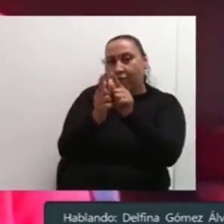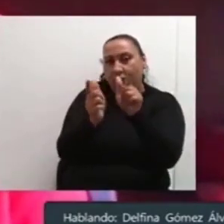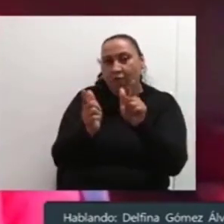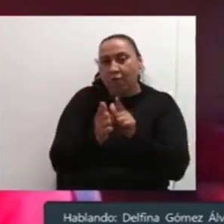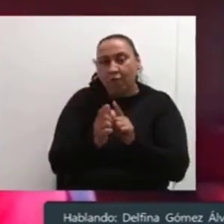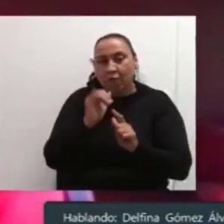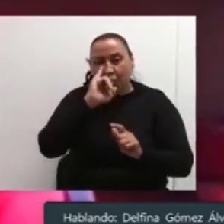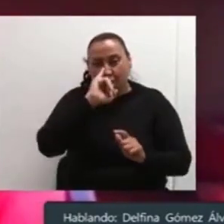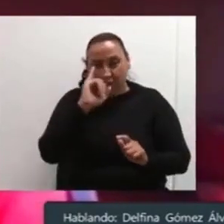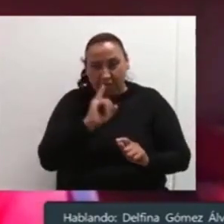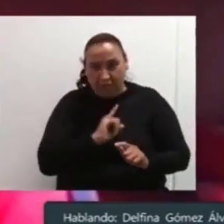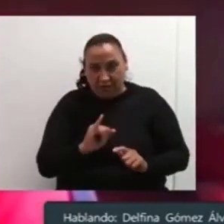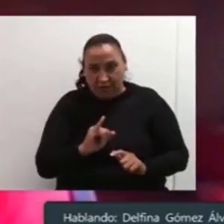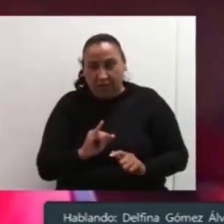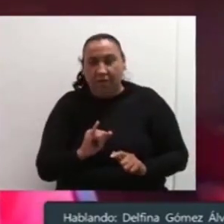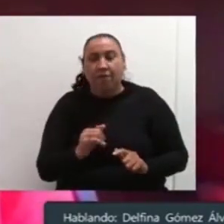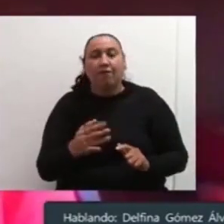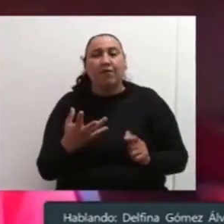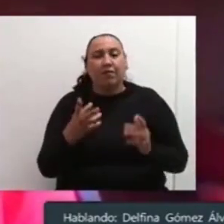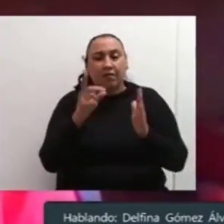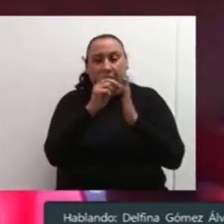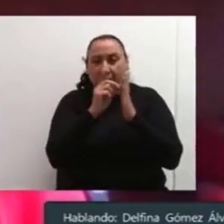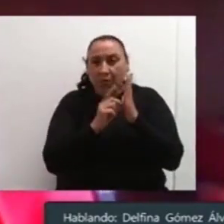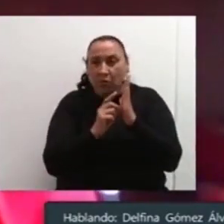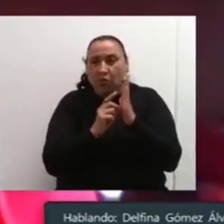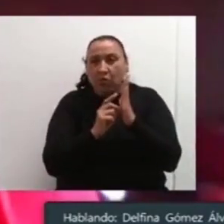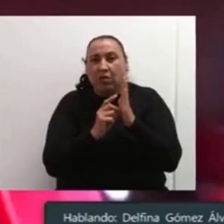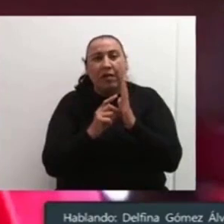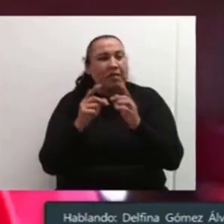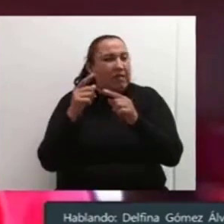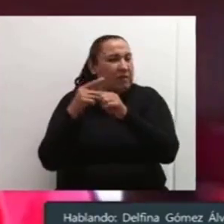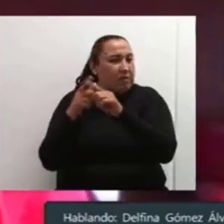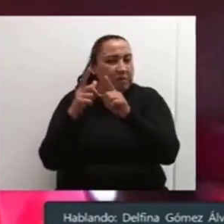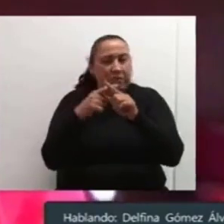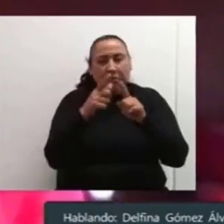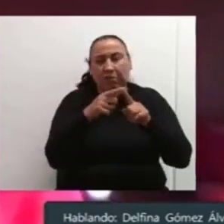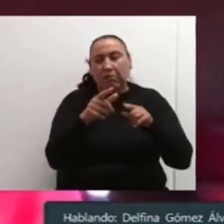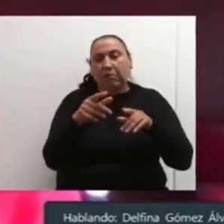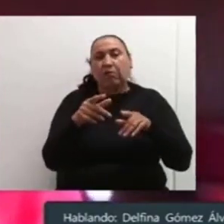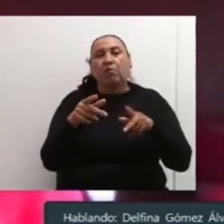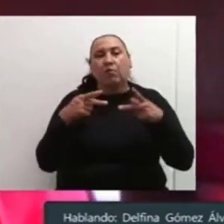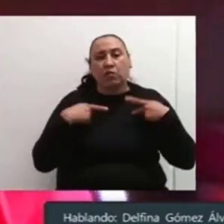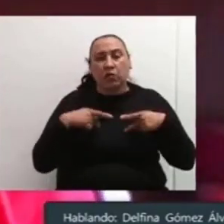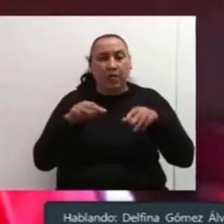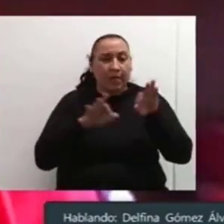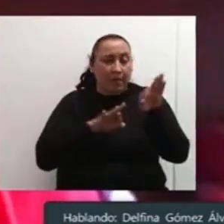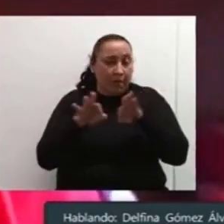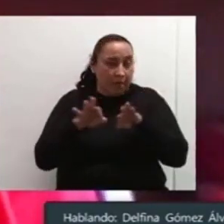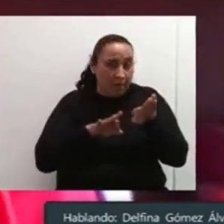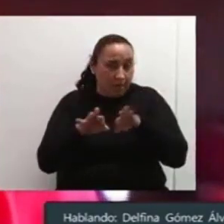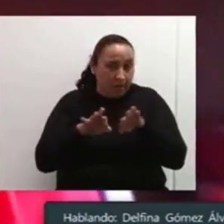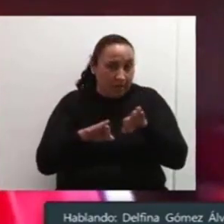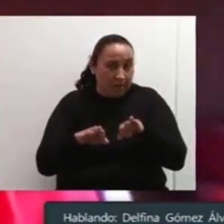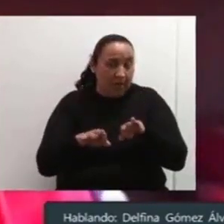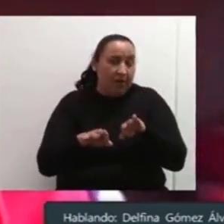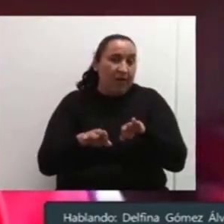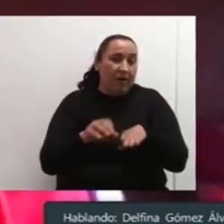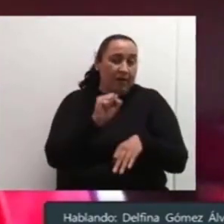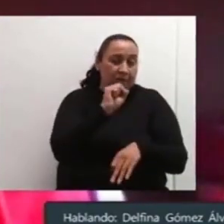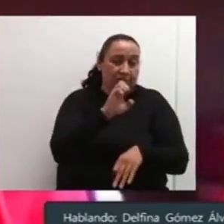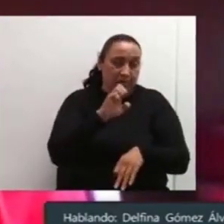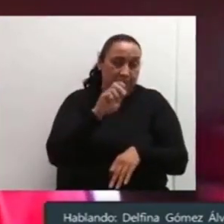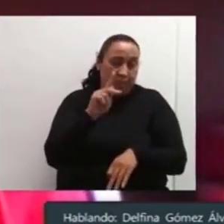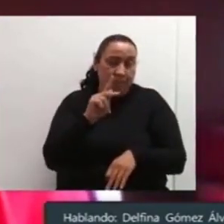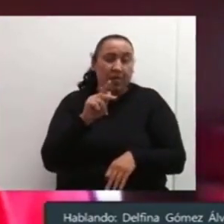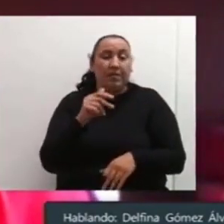jefes de departamento todas las autoridades educativas y porque no nuestra secretaria de nuestra secretaria de gobierno de